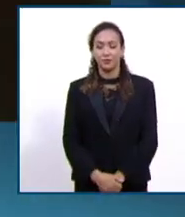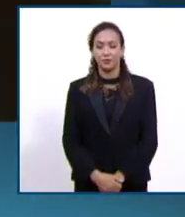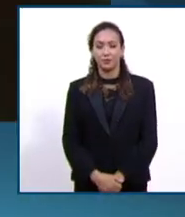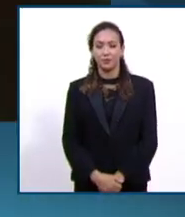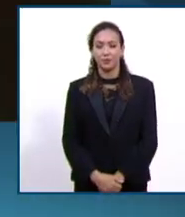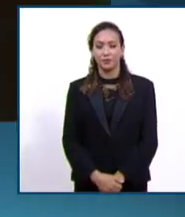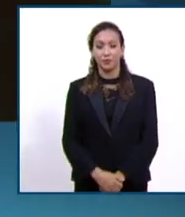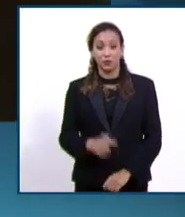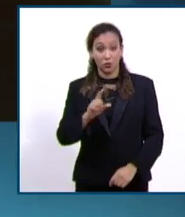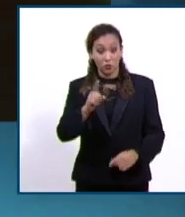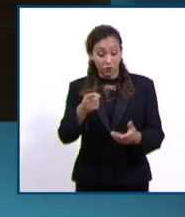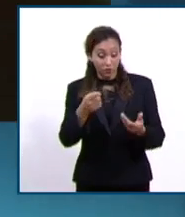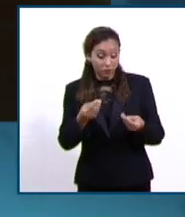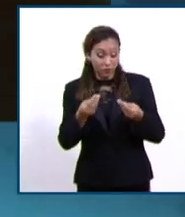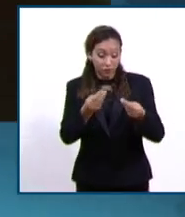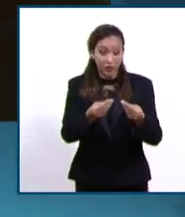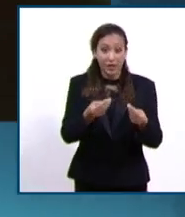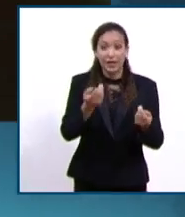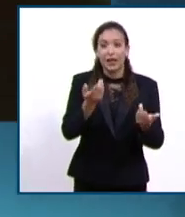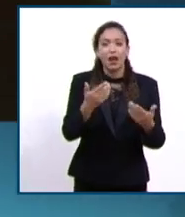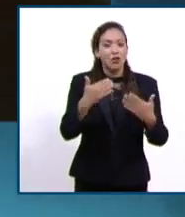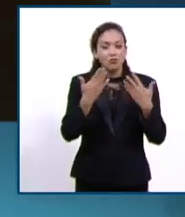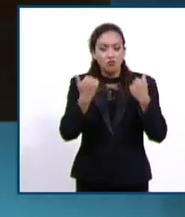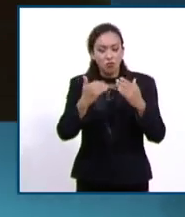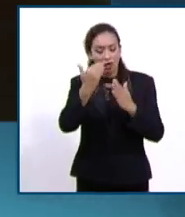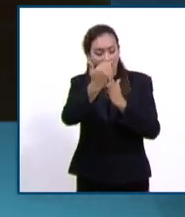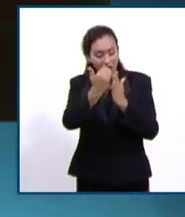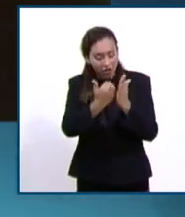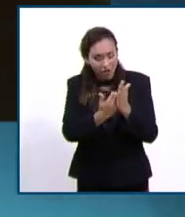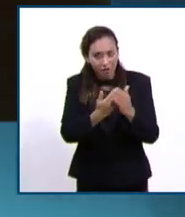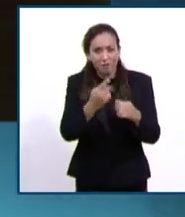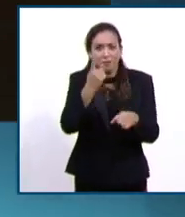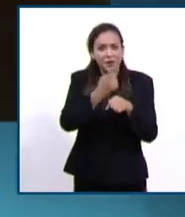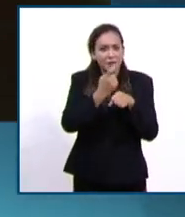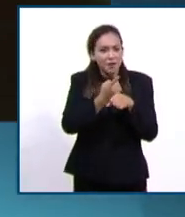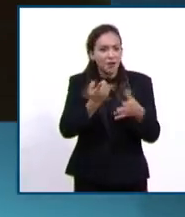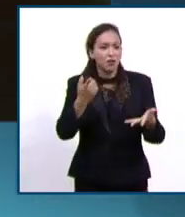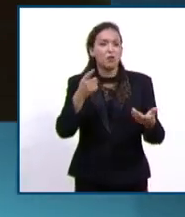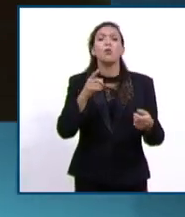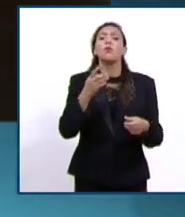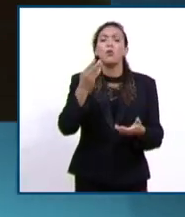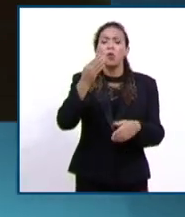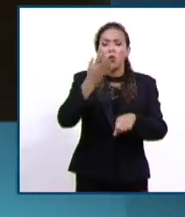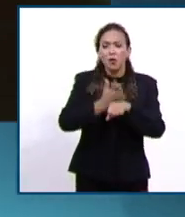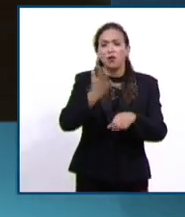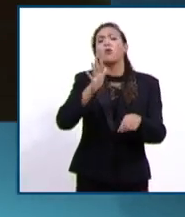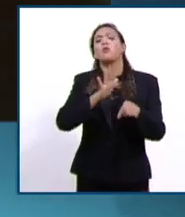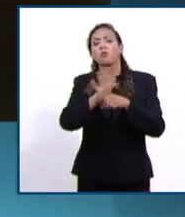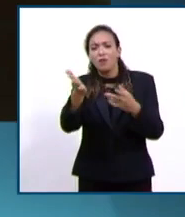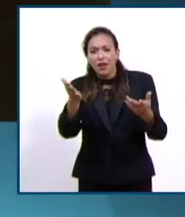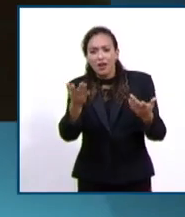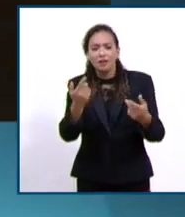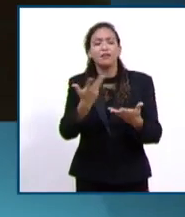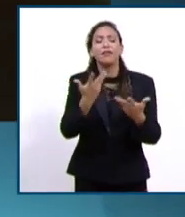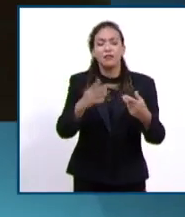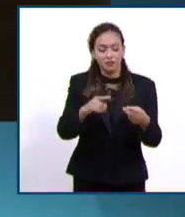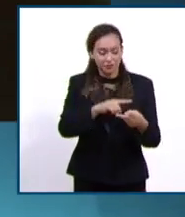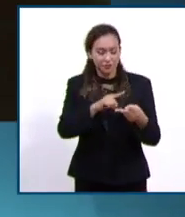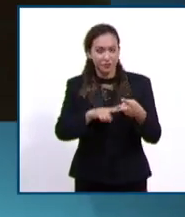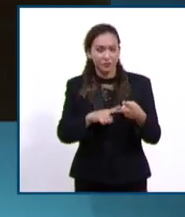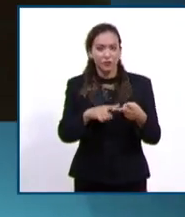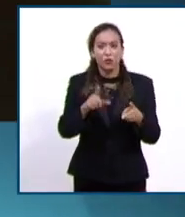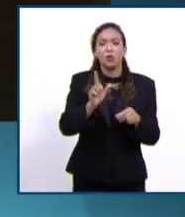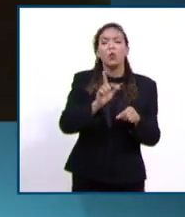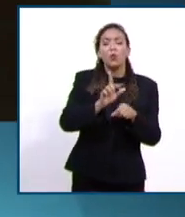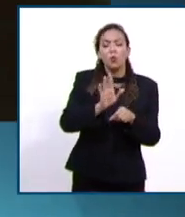normativa impugnada no se establece, en primer lugar, qué conductas son graves, en segundo lugar, qué conductas son